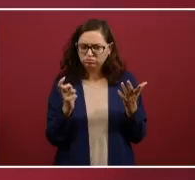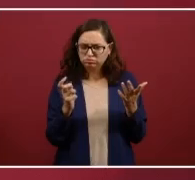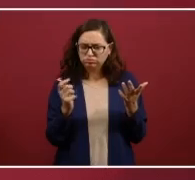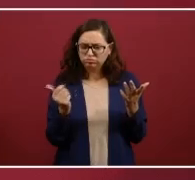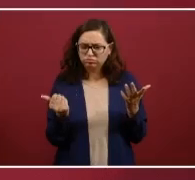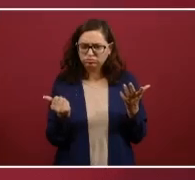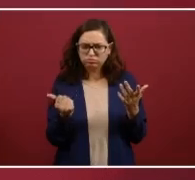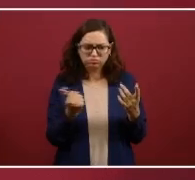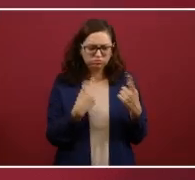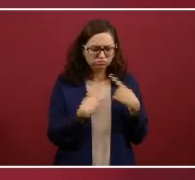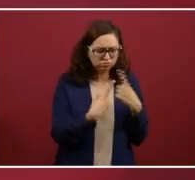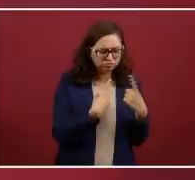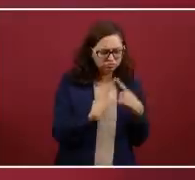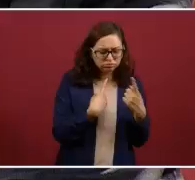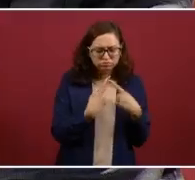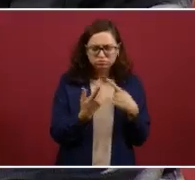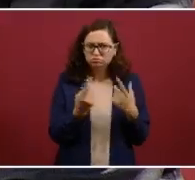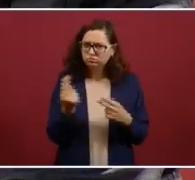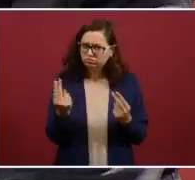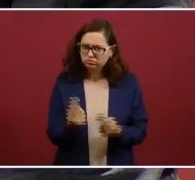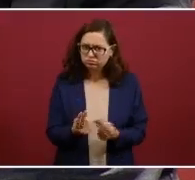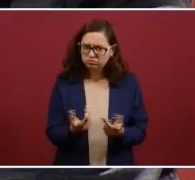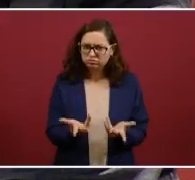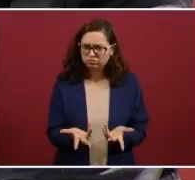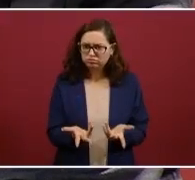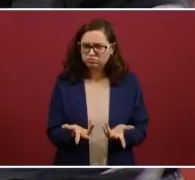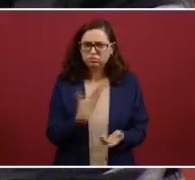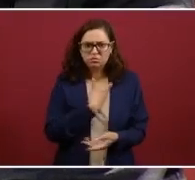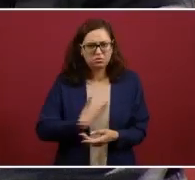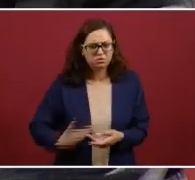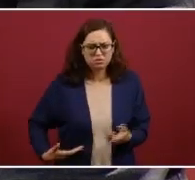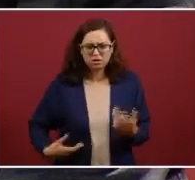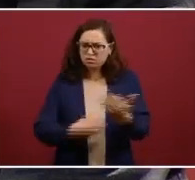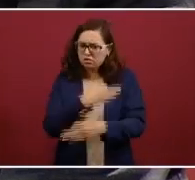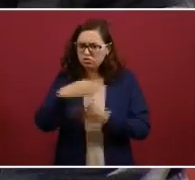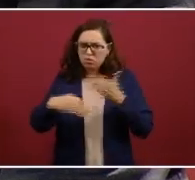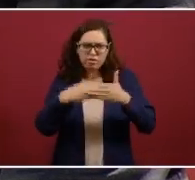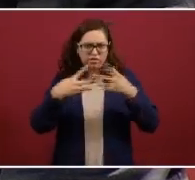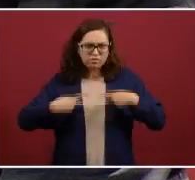el diálogo. Y el presidente tiene que hablar con todos,